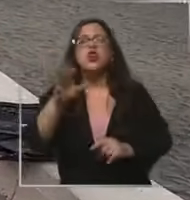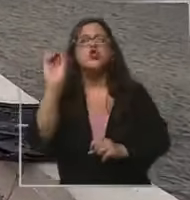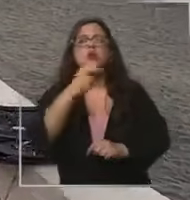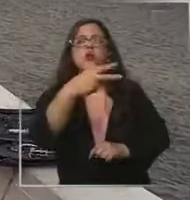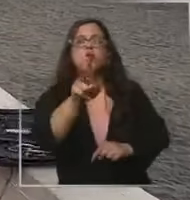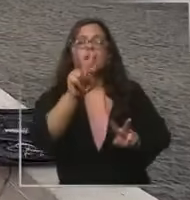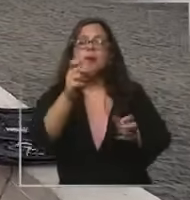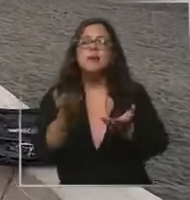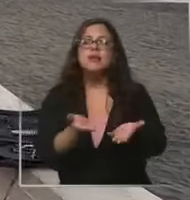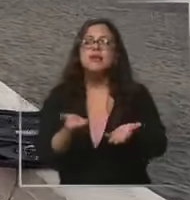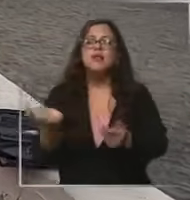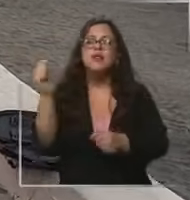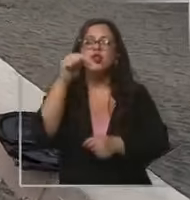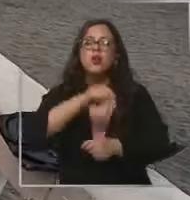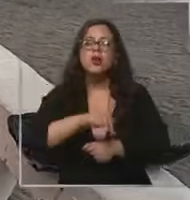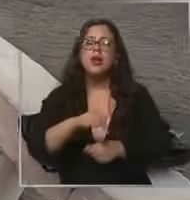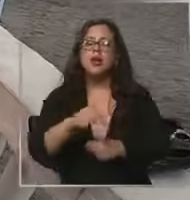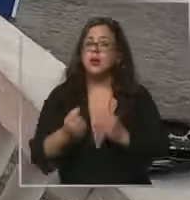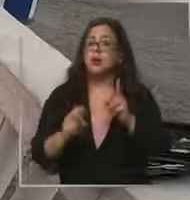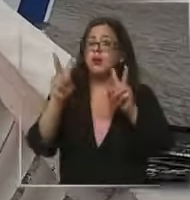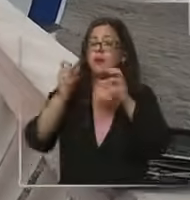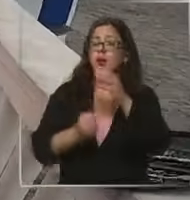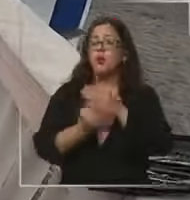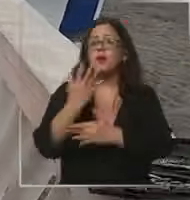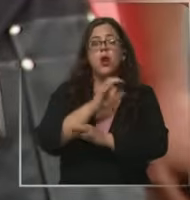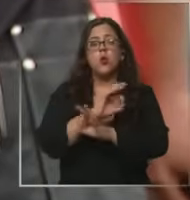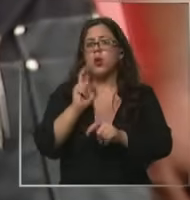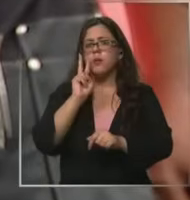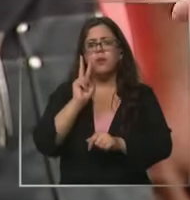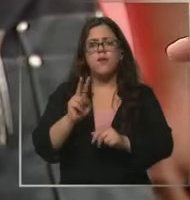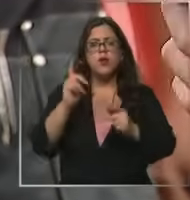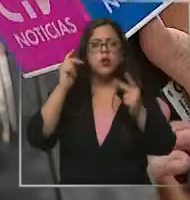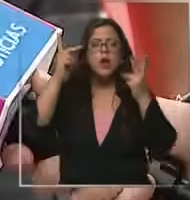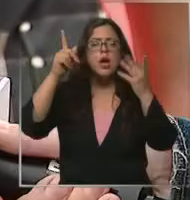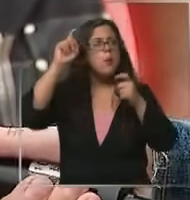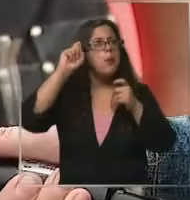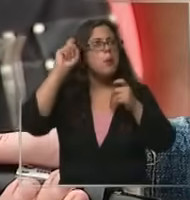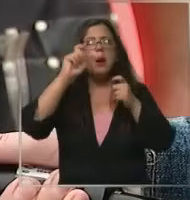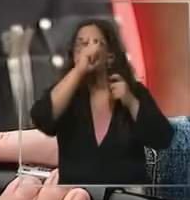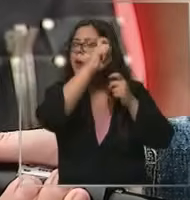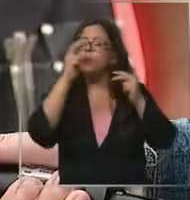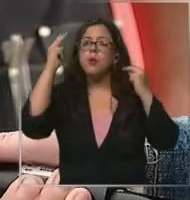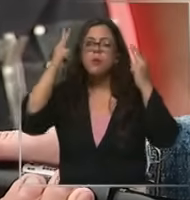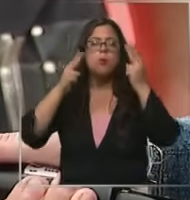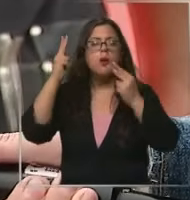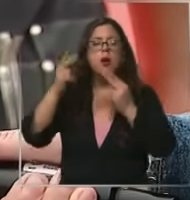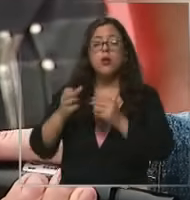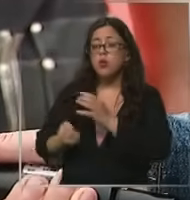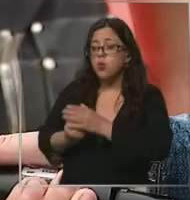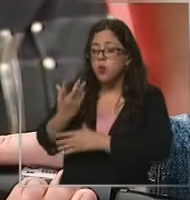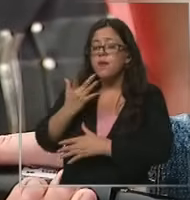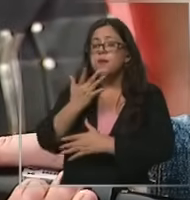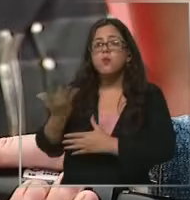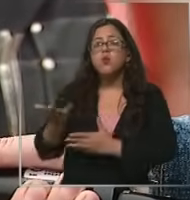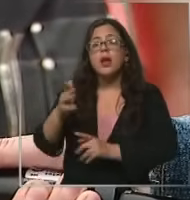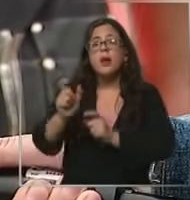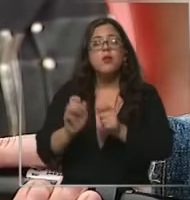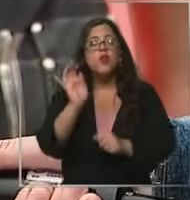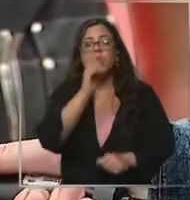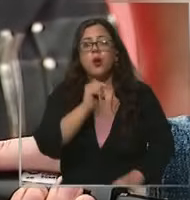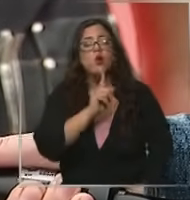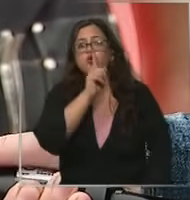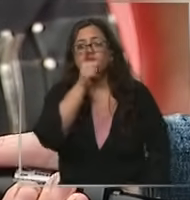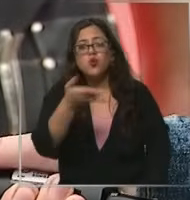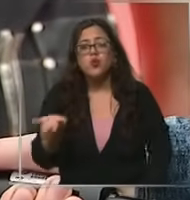contar con ese servicio acá? Que es algo novedoso, no habíamos visto un corte de pelo en la playa. Es novedoso porque la gente no está acostumbrada a